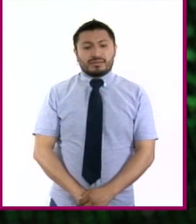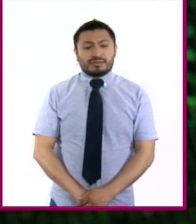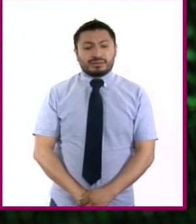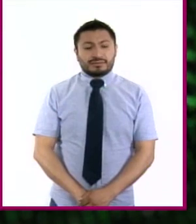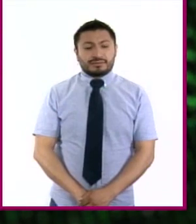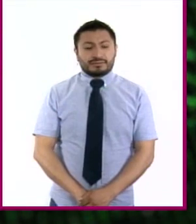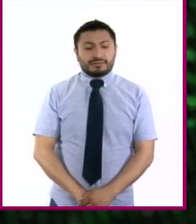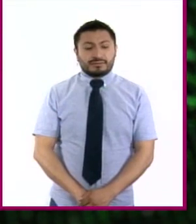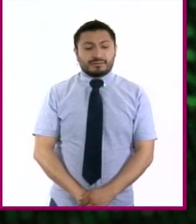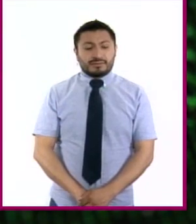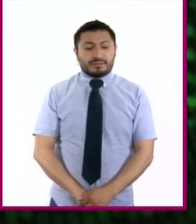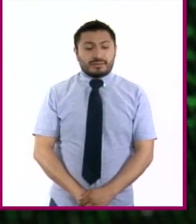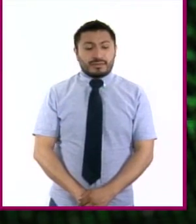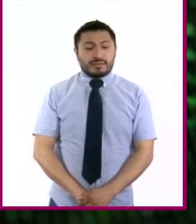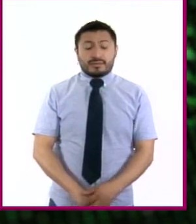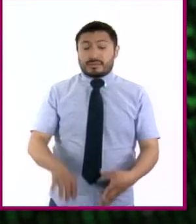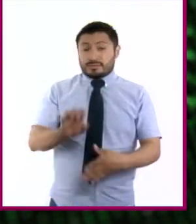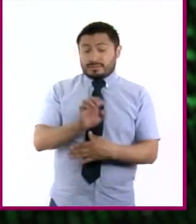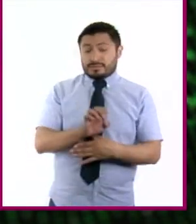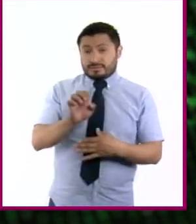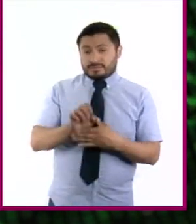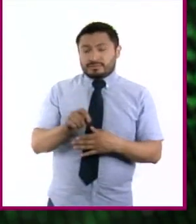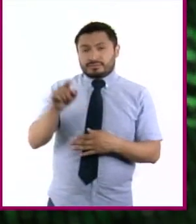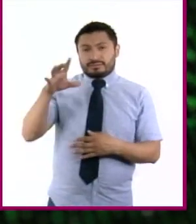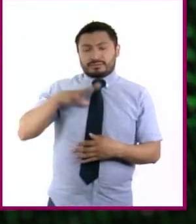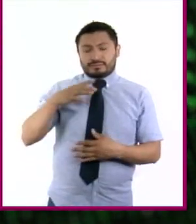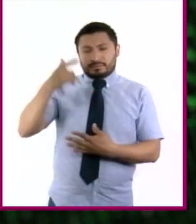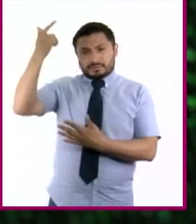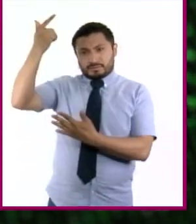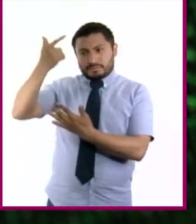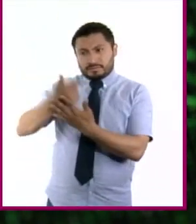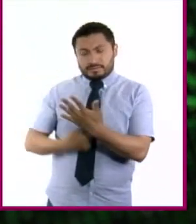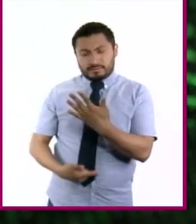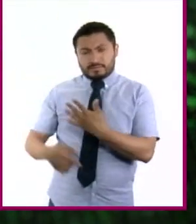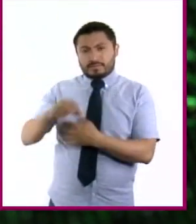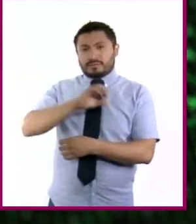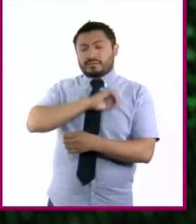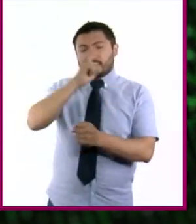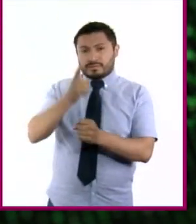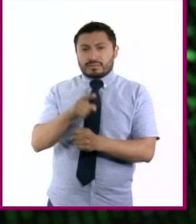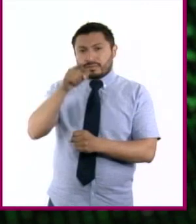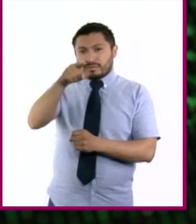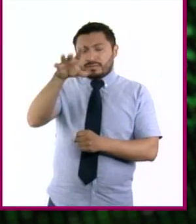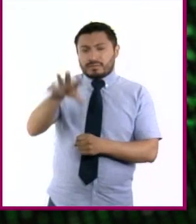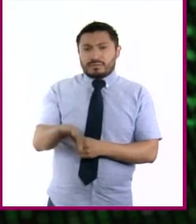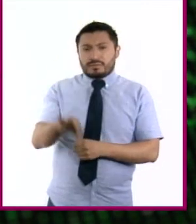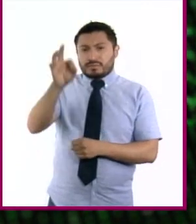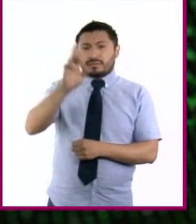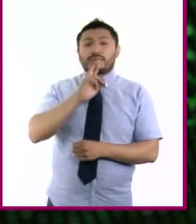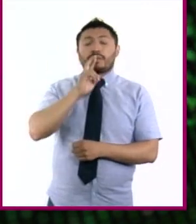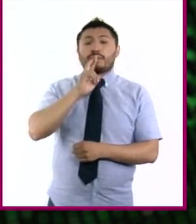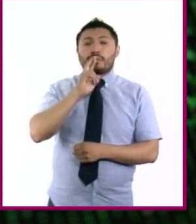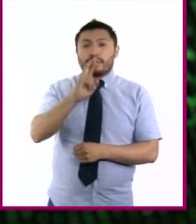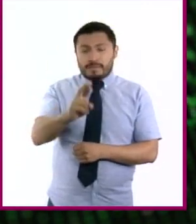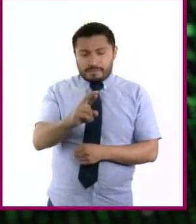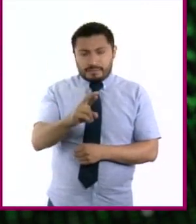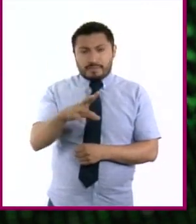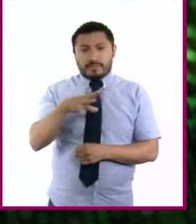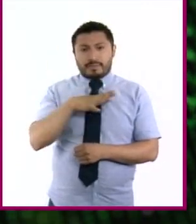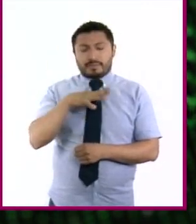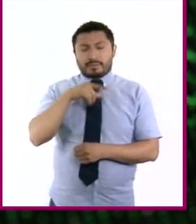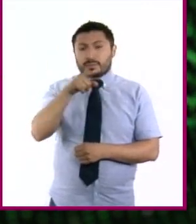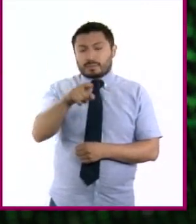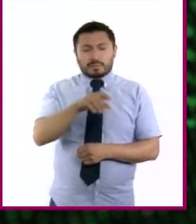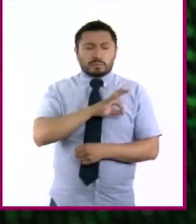Entonces, aquí me da posibilidad de respuesta, en donde una